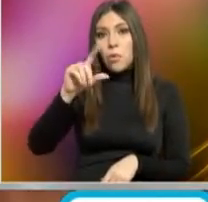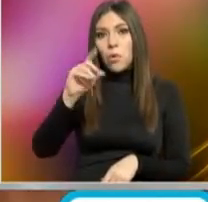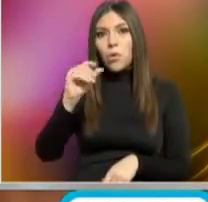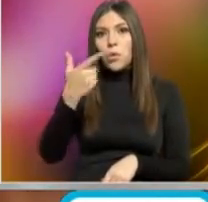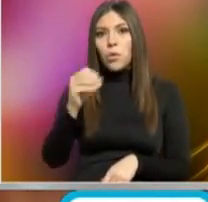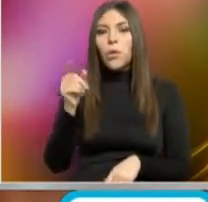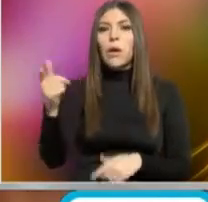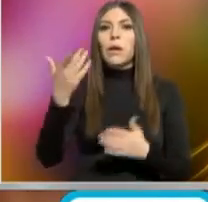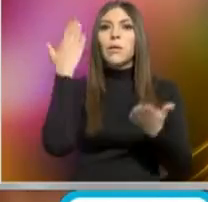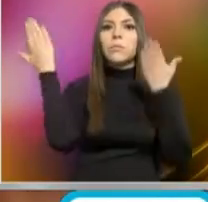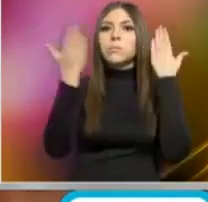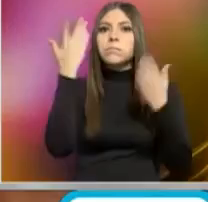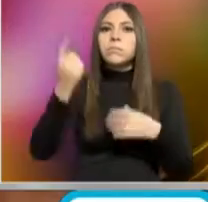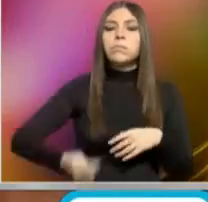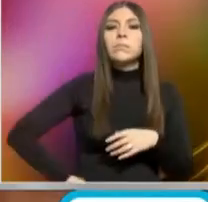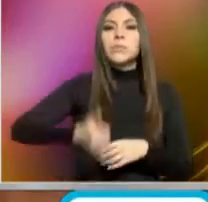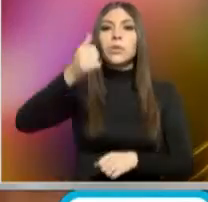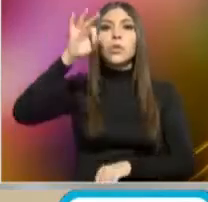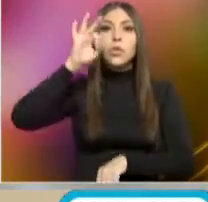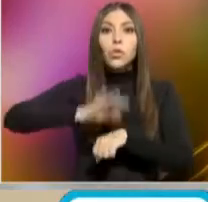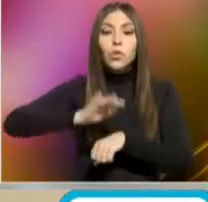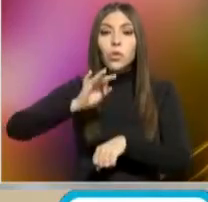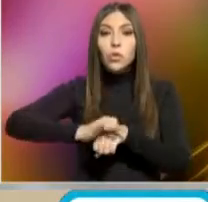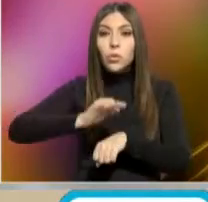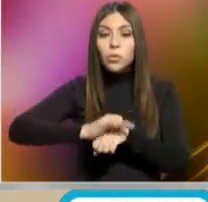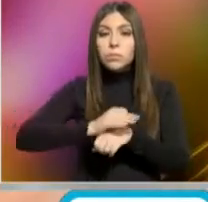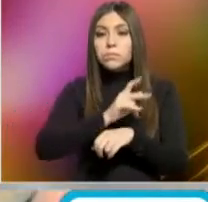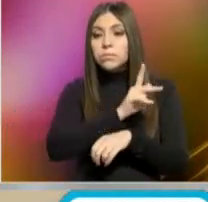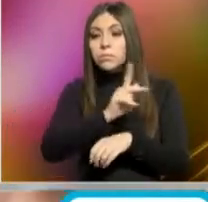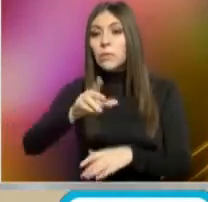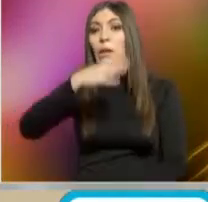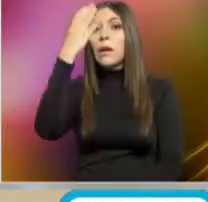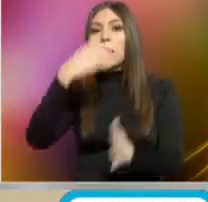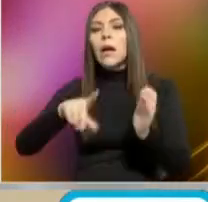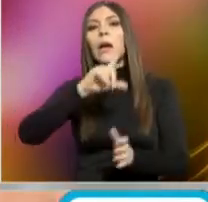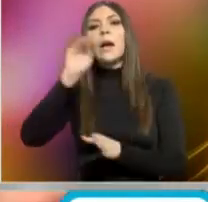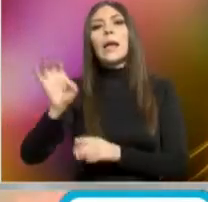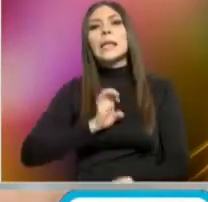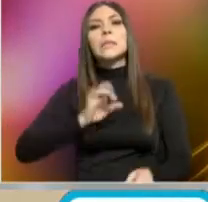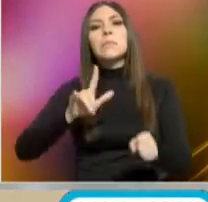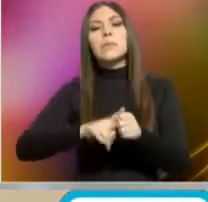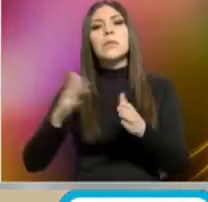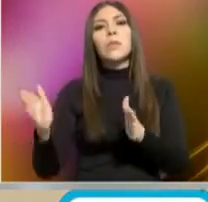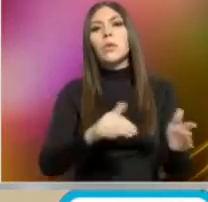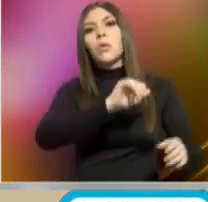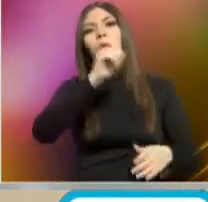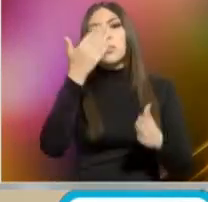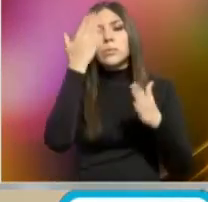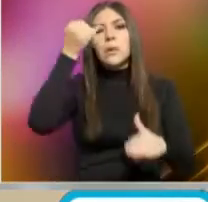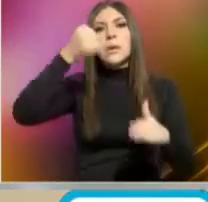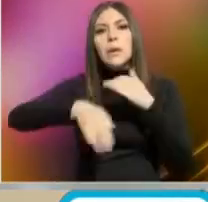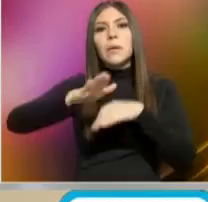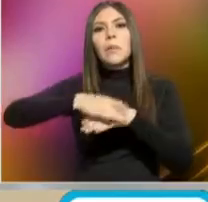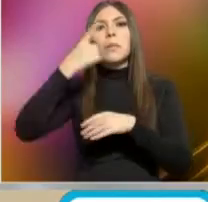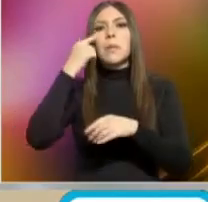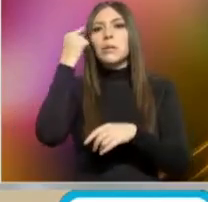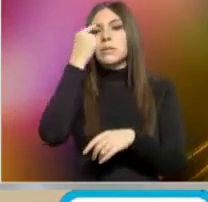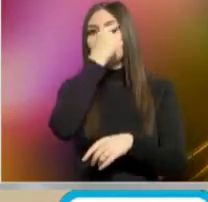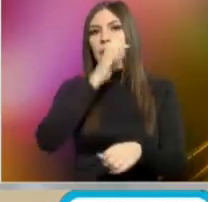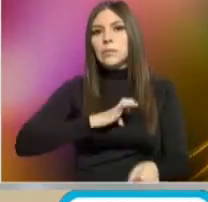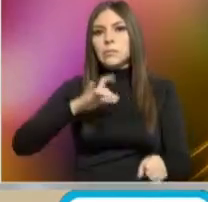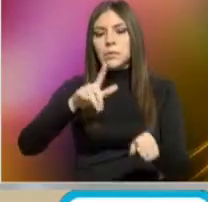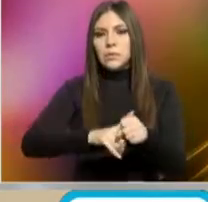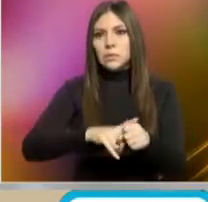después hizo la especialidad en oftalmología. Ok. Ok. Y de ahí sus ramas, ¿no? Como estrabismo, oftalmopediatras, yo hago cirugía de